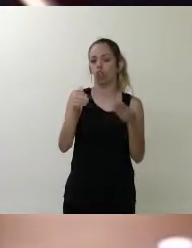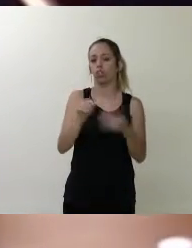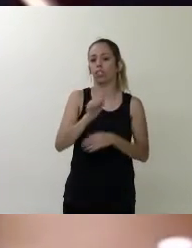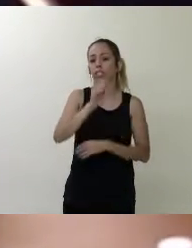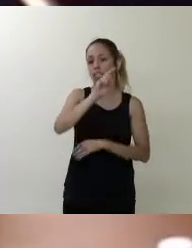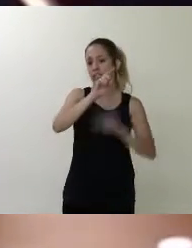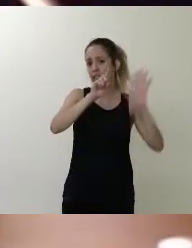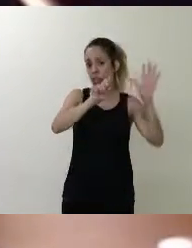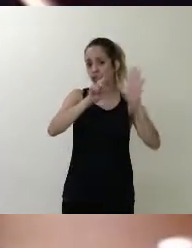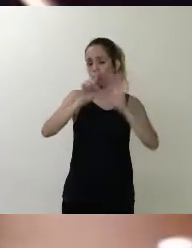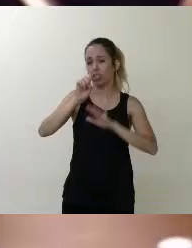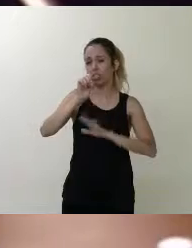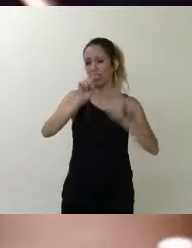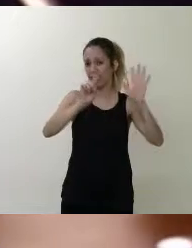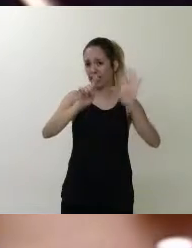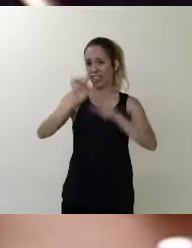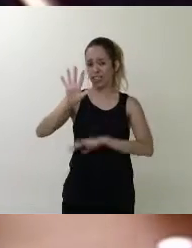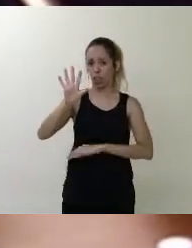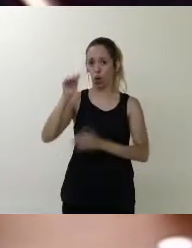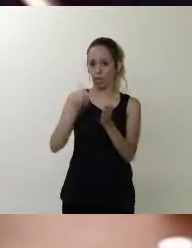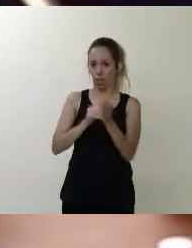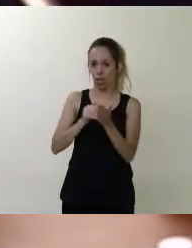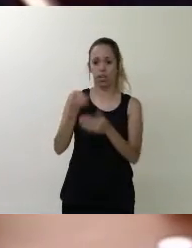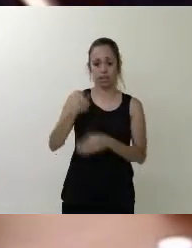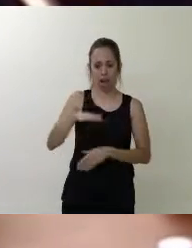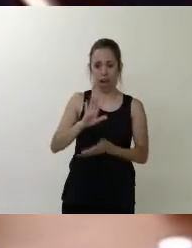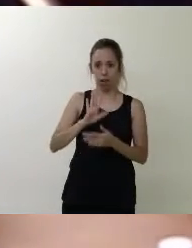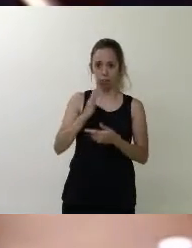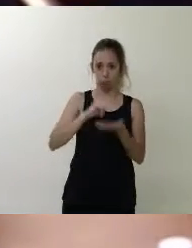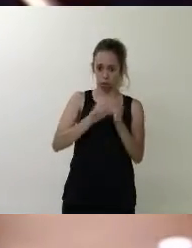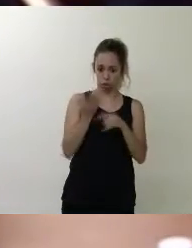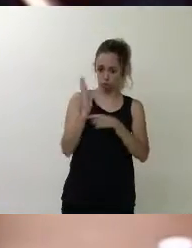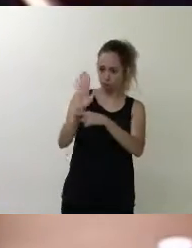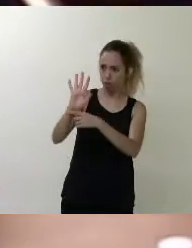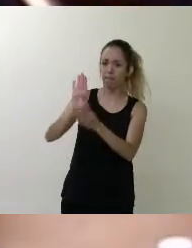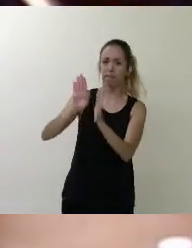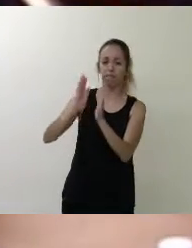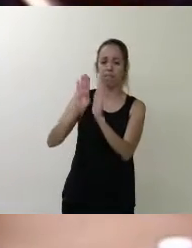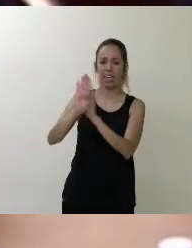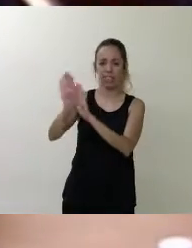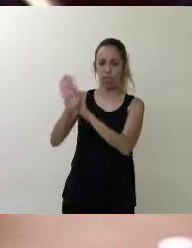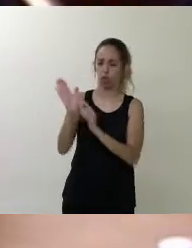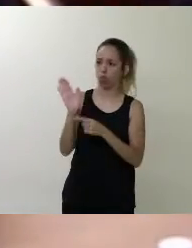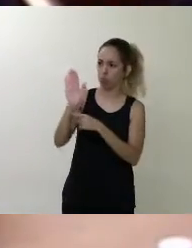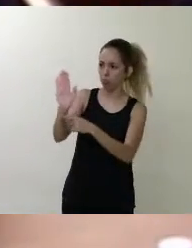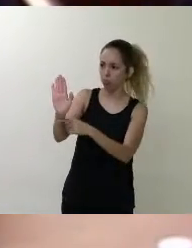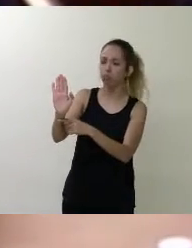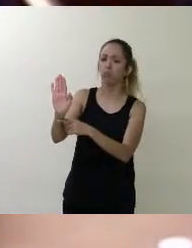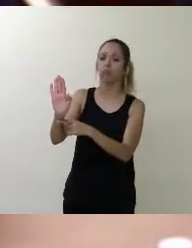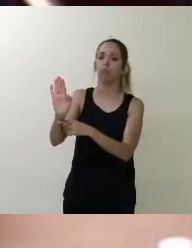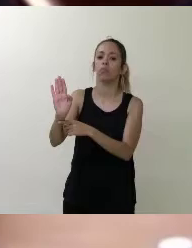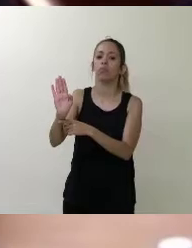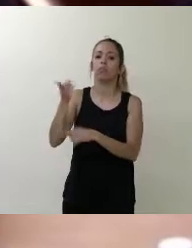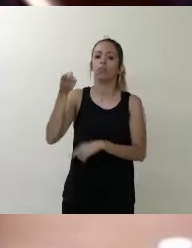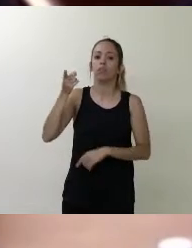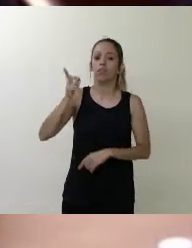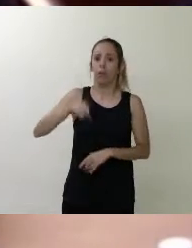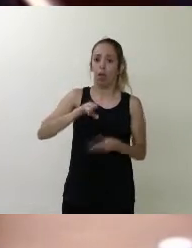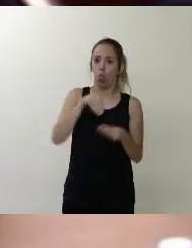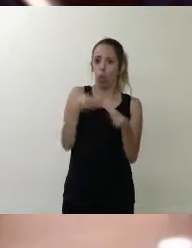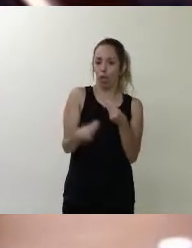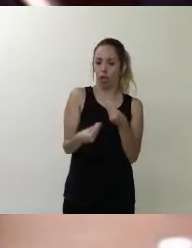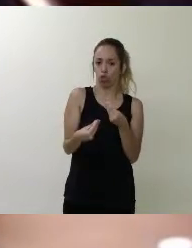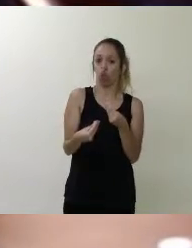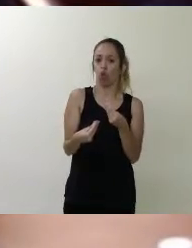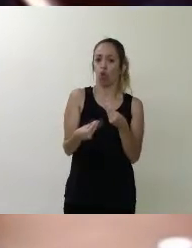1.265.809, se lo ha enseñado a los vecinos, es cofinanciado porque la parte urbana la tiene que financiar el ayuntamiento, así está aprobado en el documento del